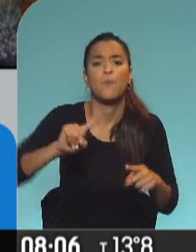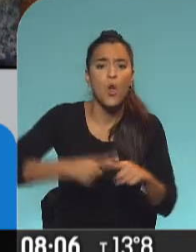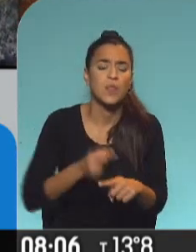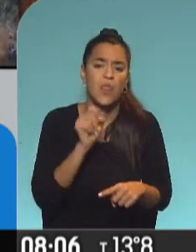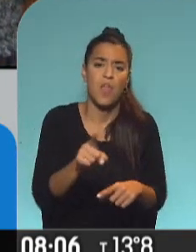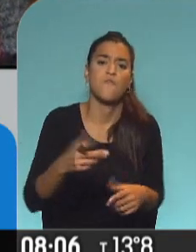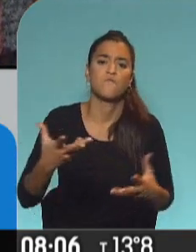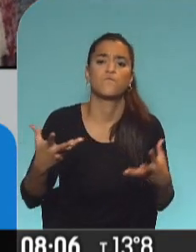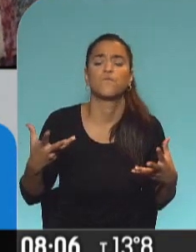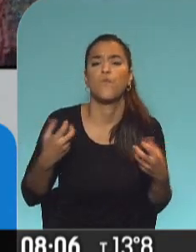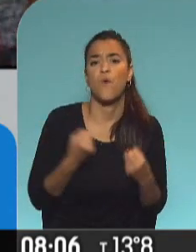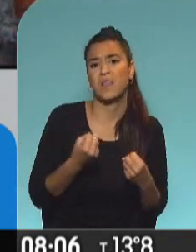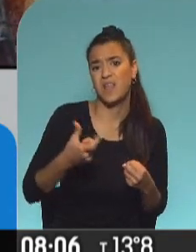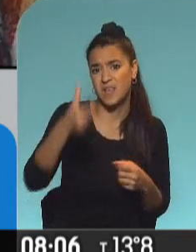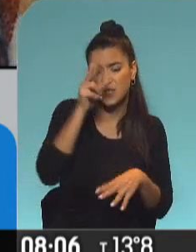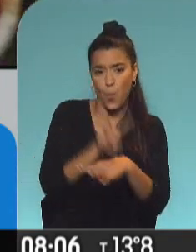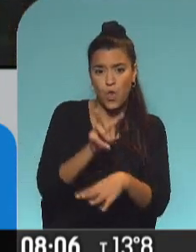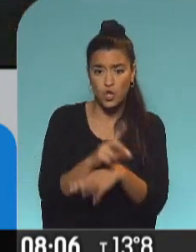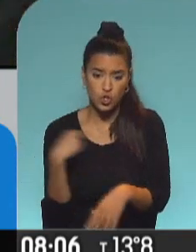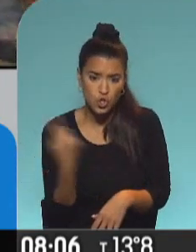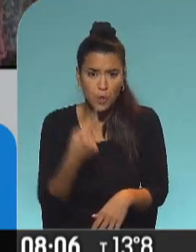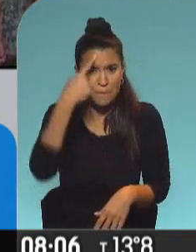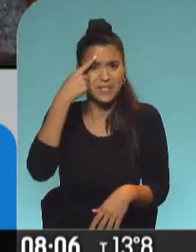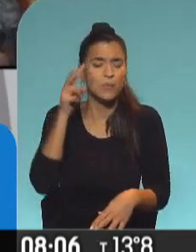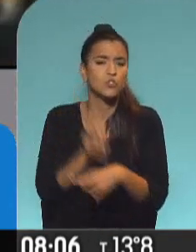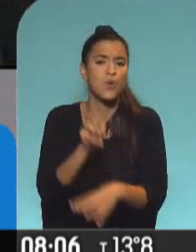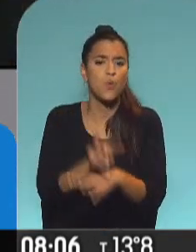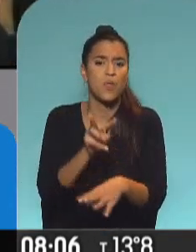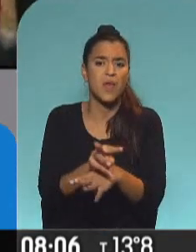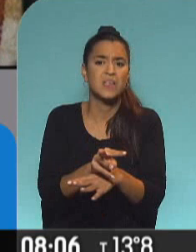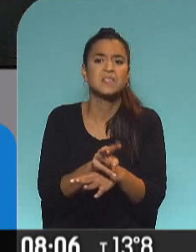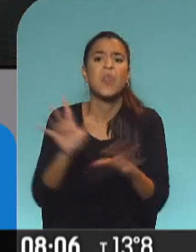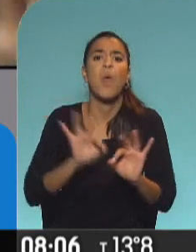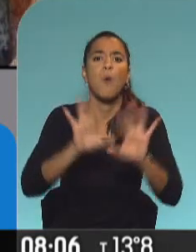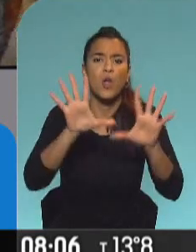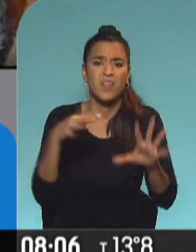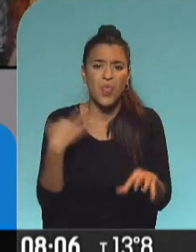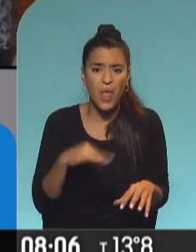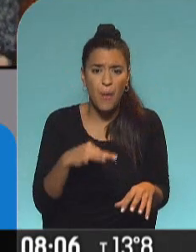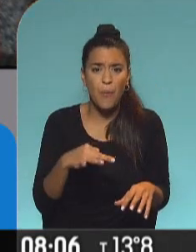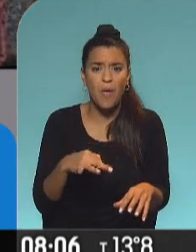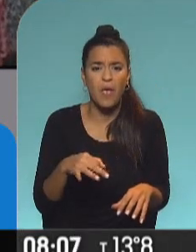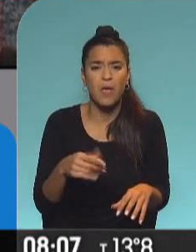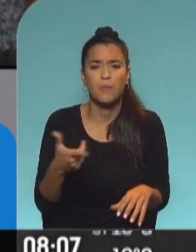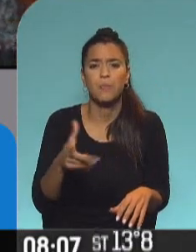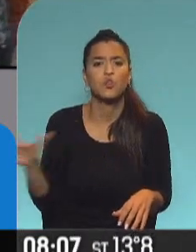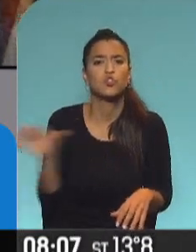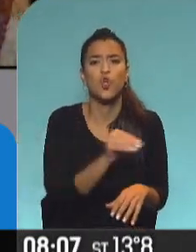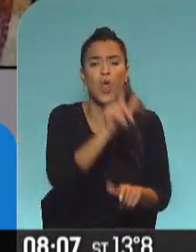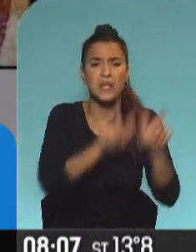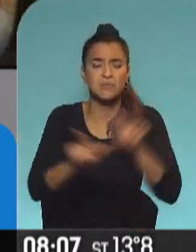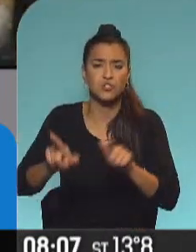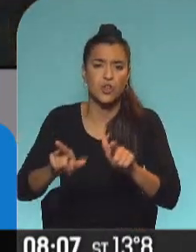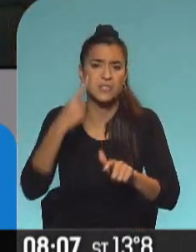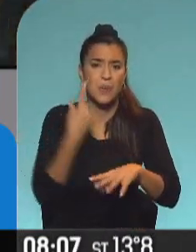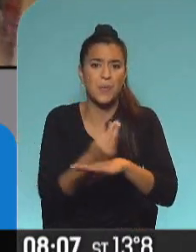de seguridad. Nosotros creemos que la seguridad tiene que ser patrimonio, la seguridad democrática tiene que ser patrimonio de todas las porteñas y de todos los porteños.